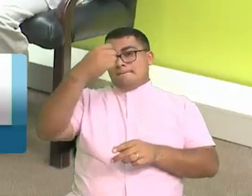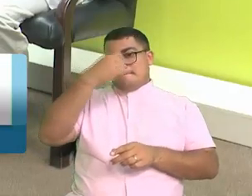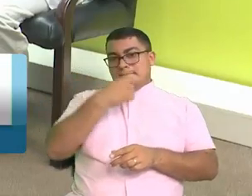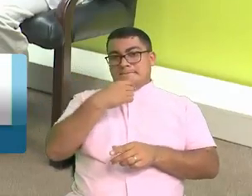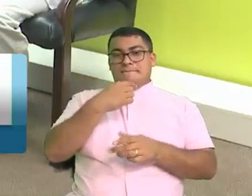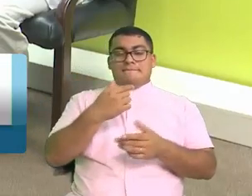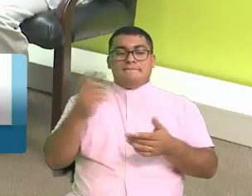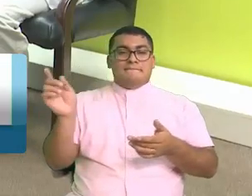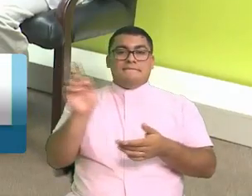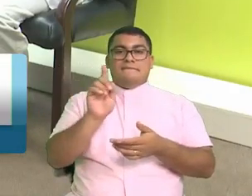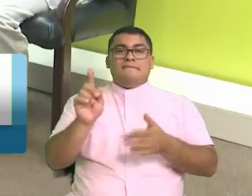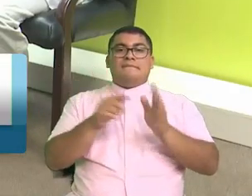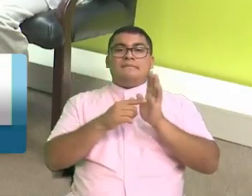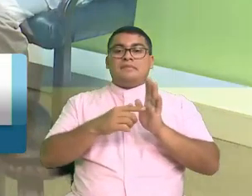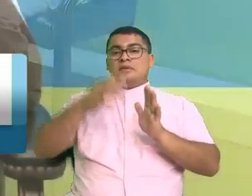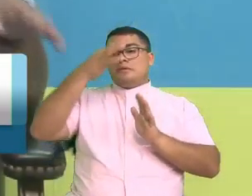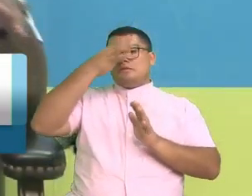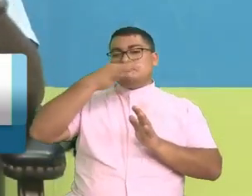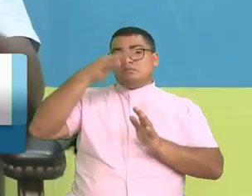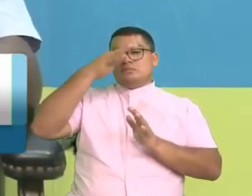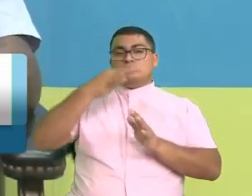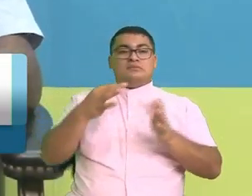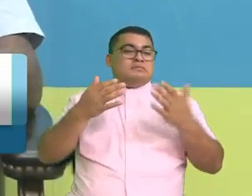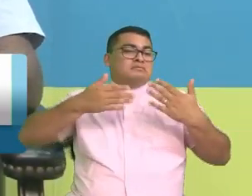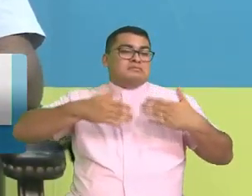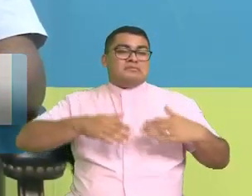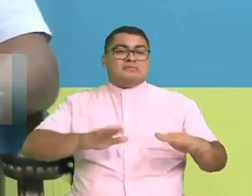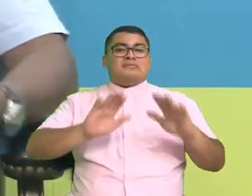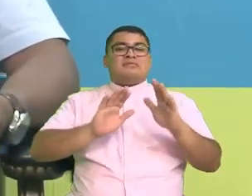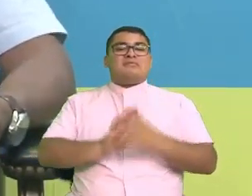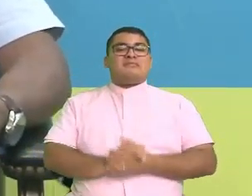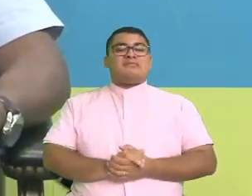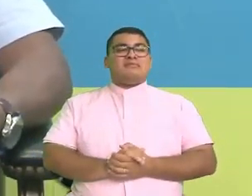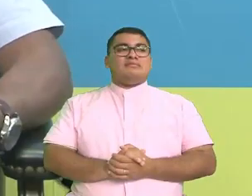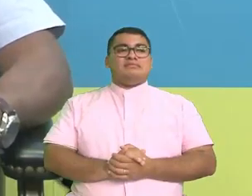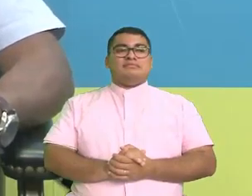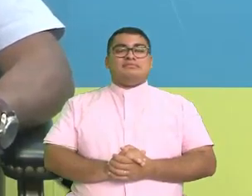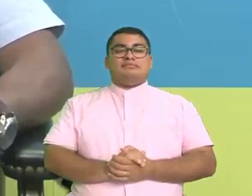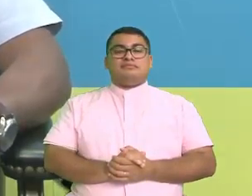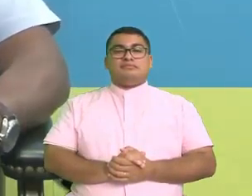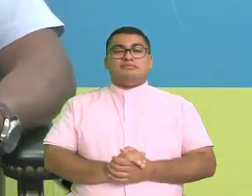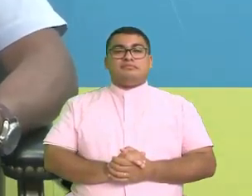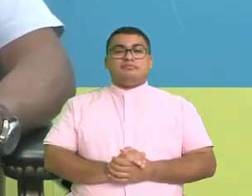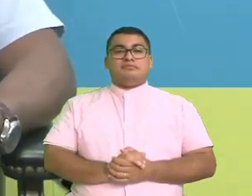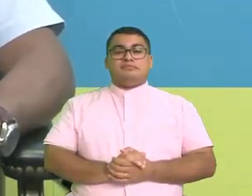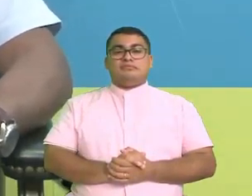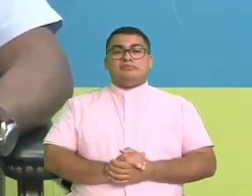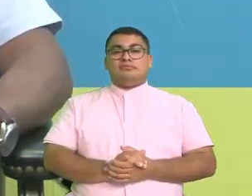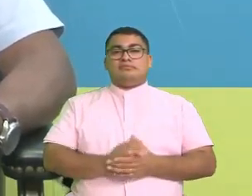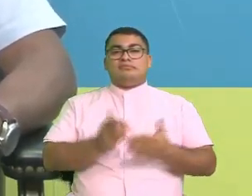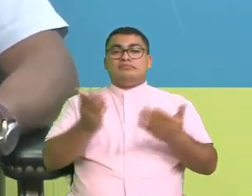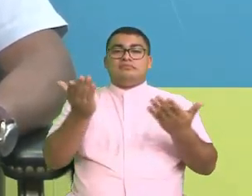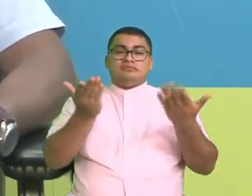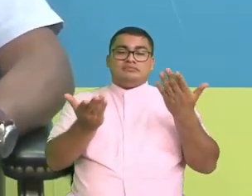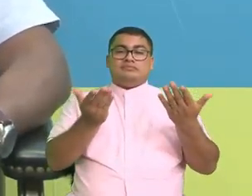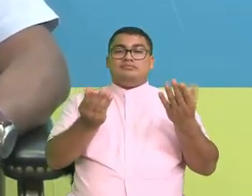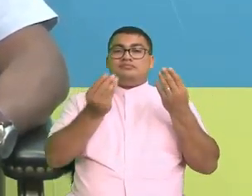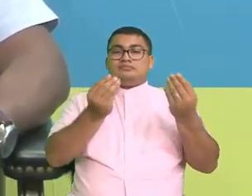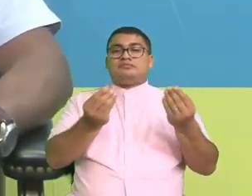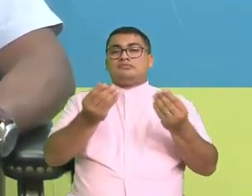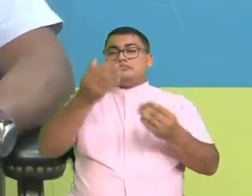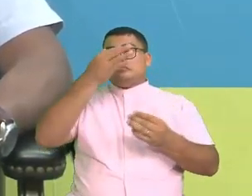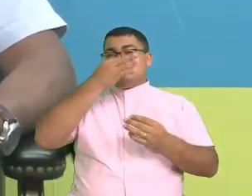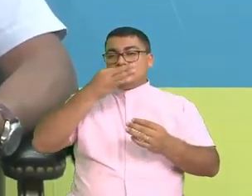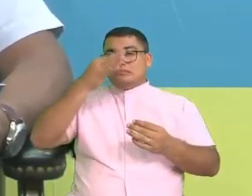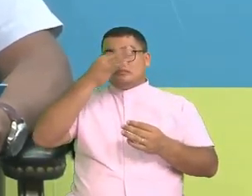Es decir, aquella gripe que nosotros nos da comúnmente y que nosotros tenemos mucosidad, esa es la sinusitis, aquel aumento